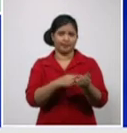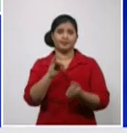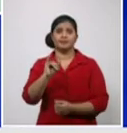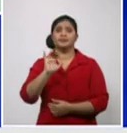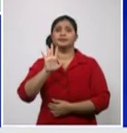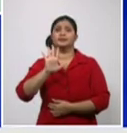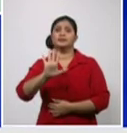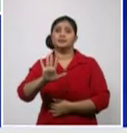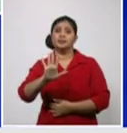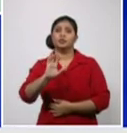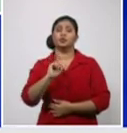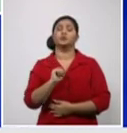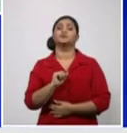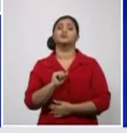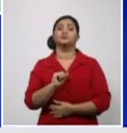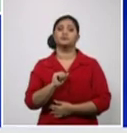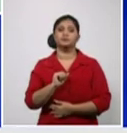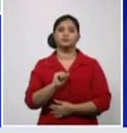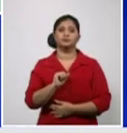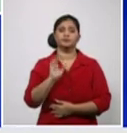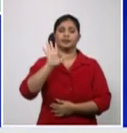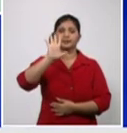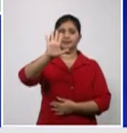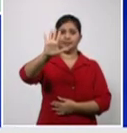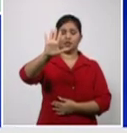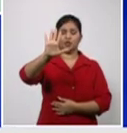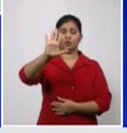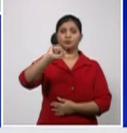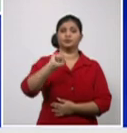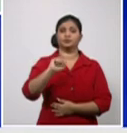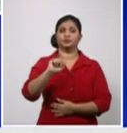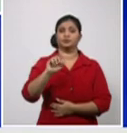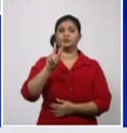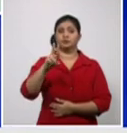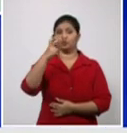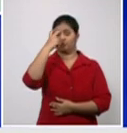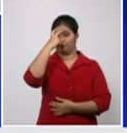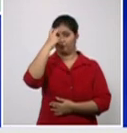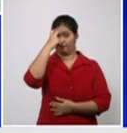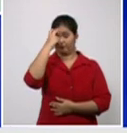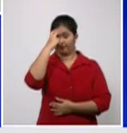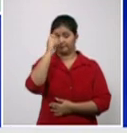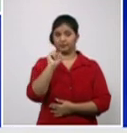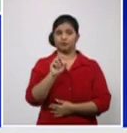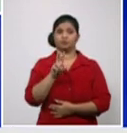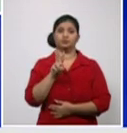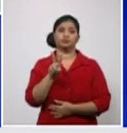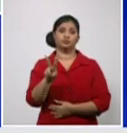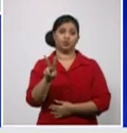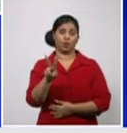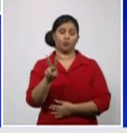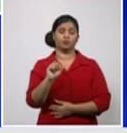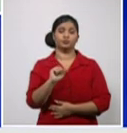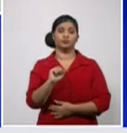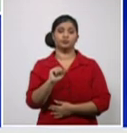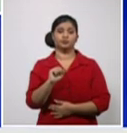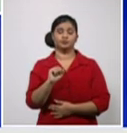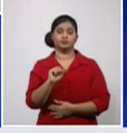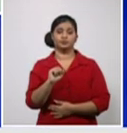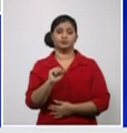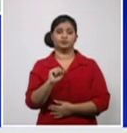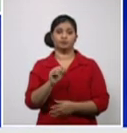5 cada uno, Segundo Frente con 2 y Guamá con un caso en el día de ayer.